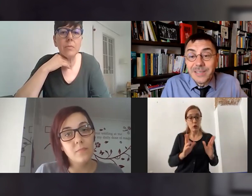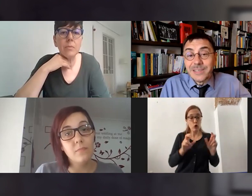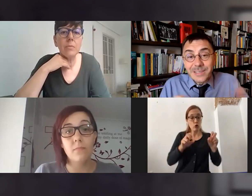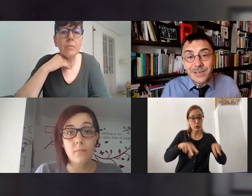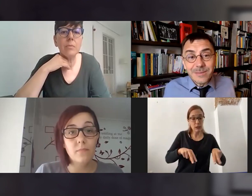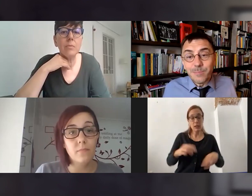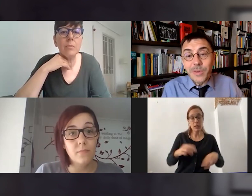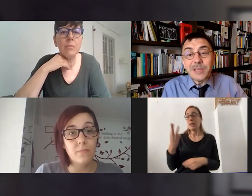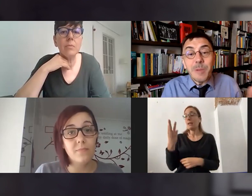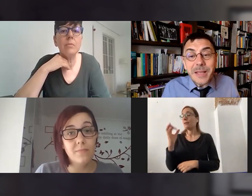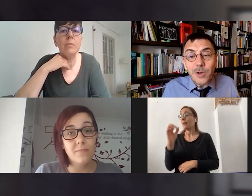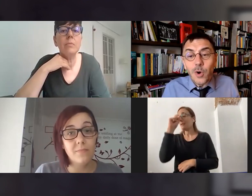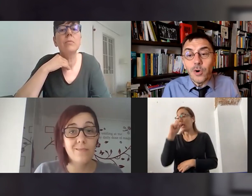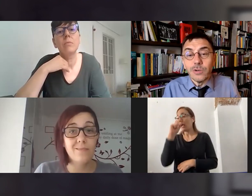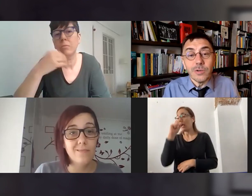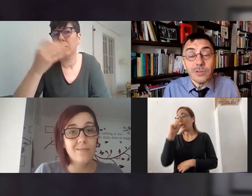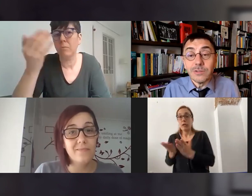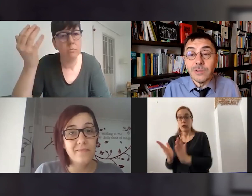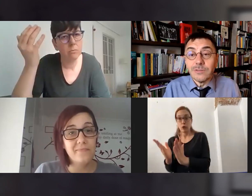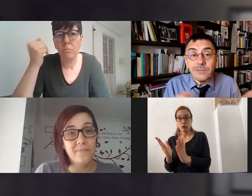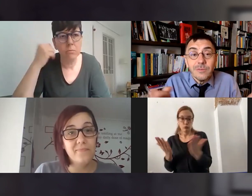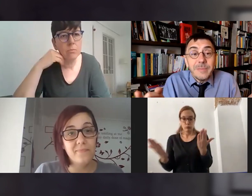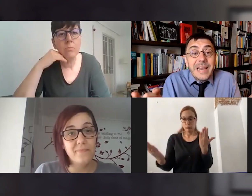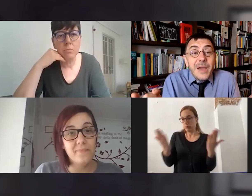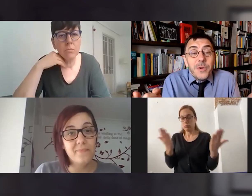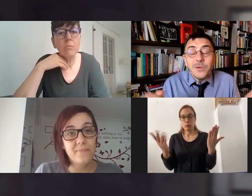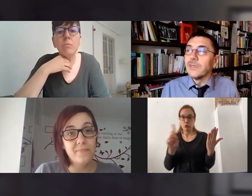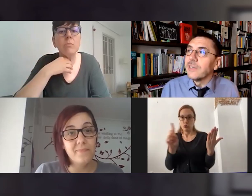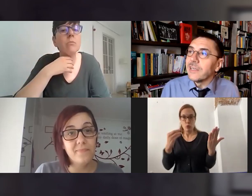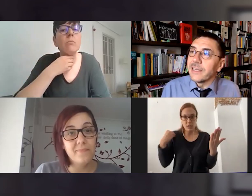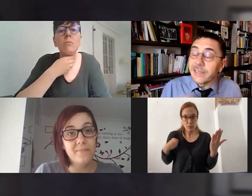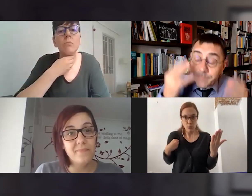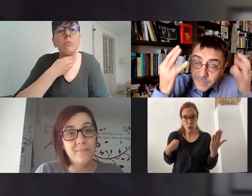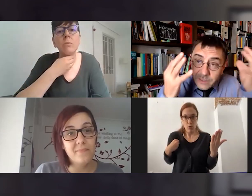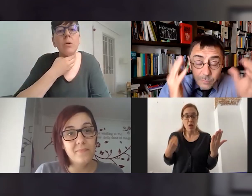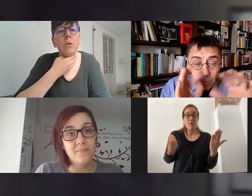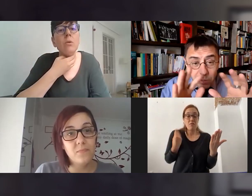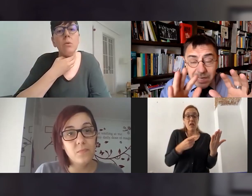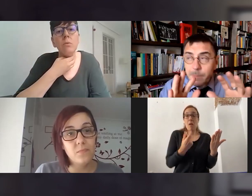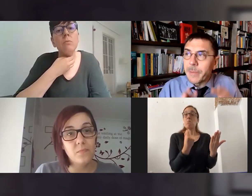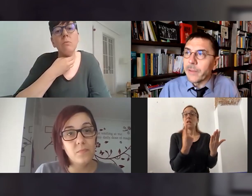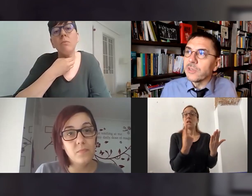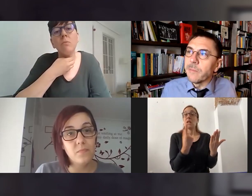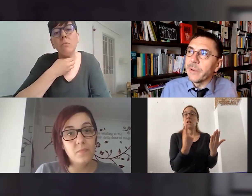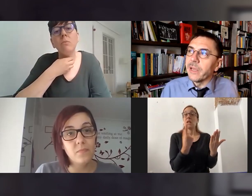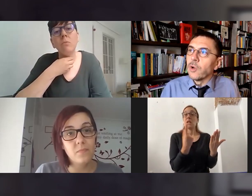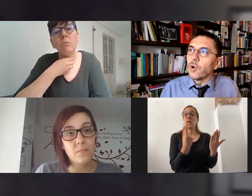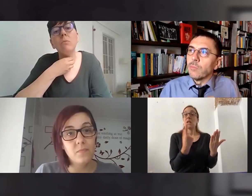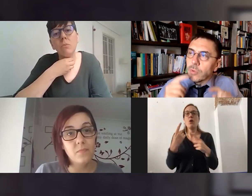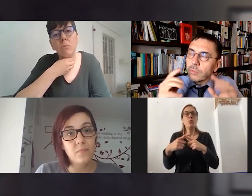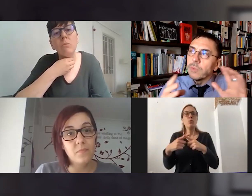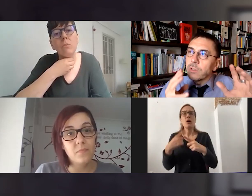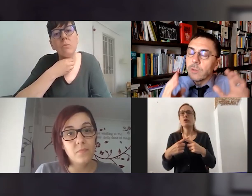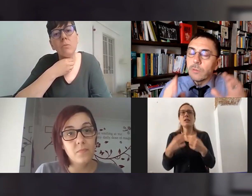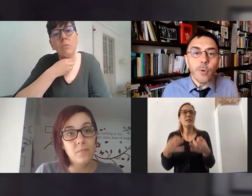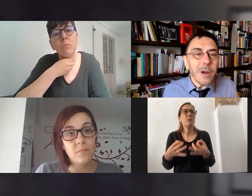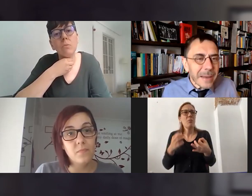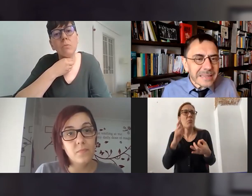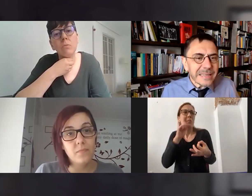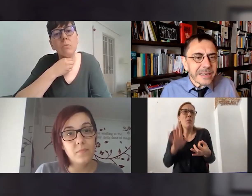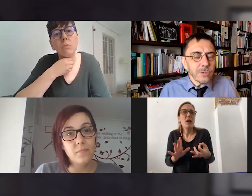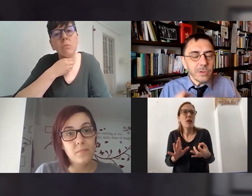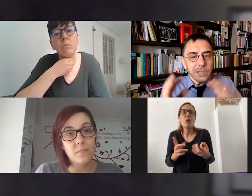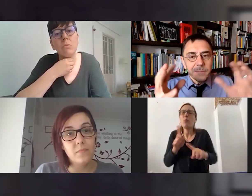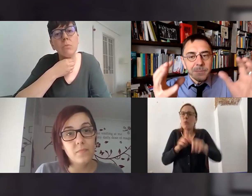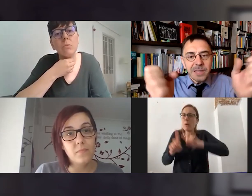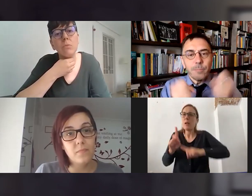a si puedes vivir, ¿no?, con 1.000 euros, una cosa que a mí me pareció siempre como, bueno,